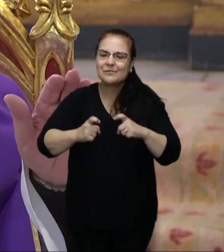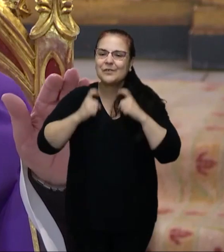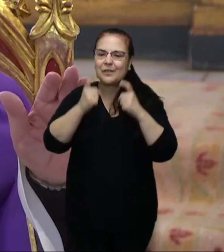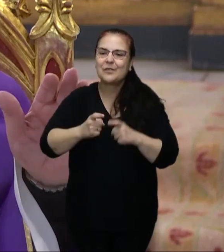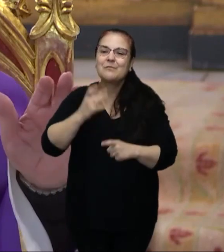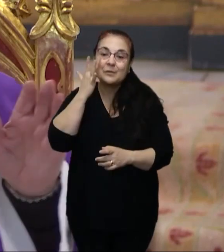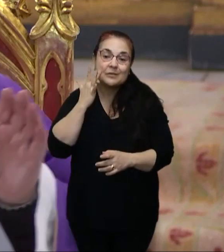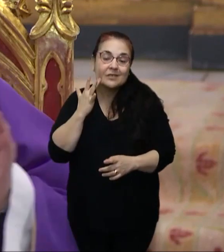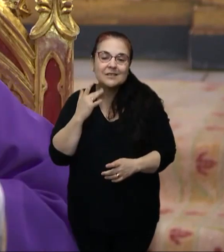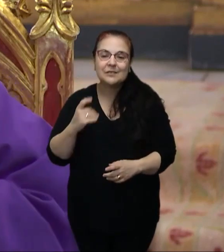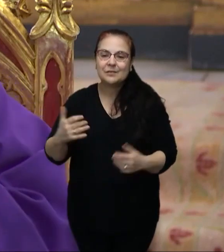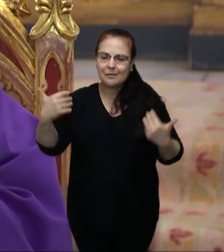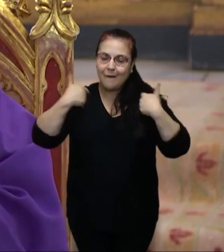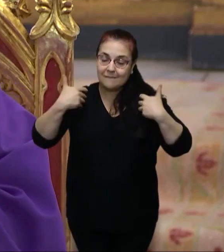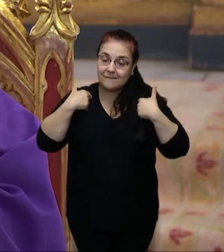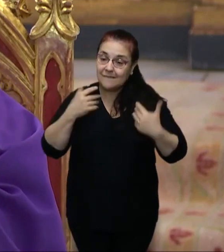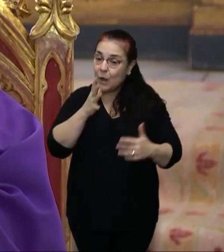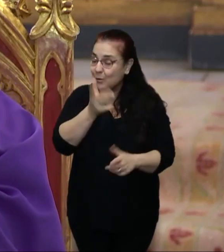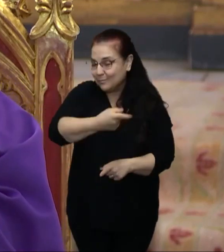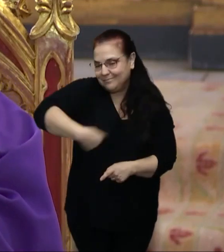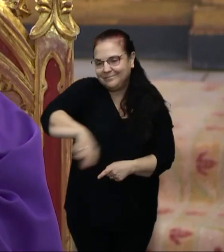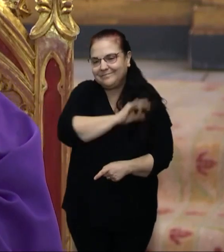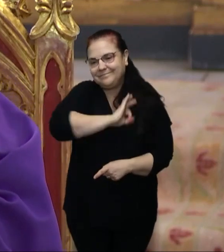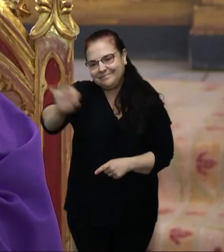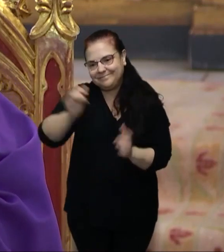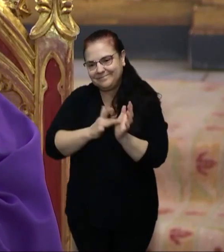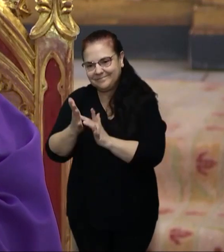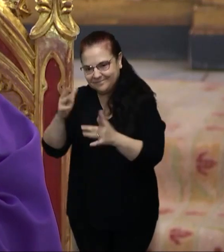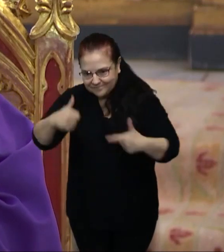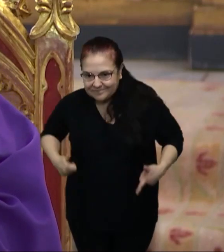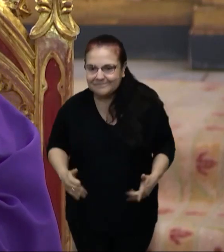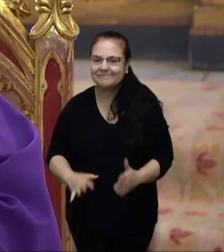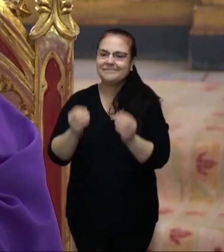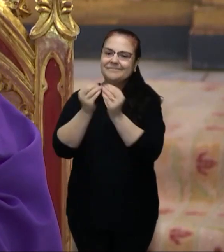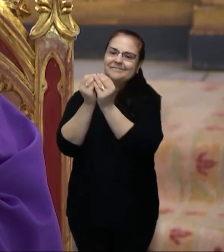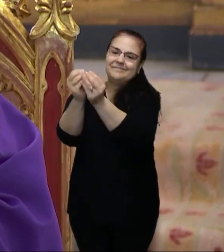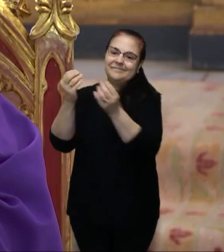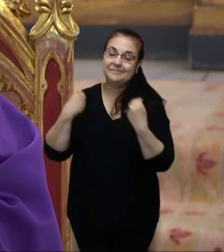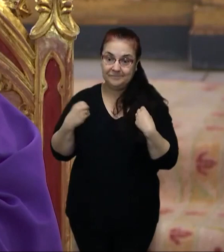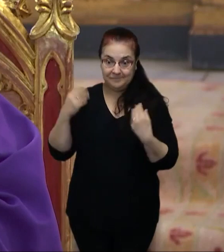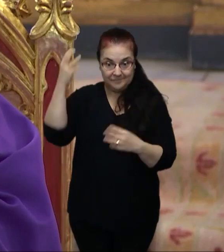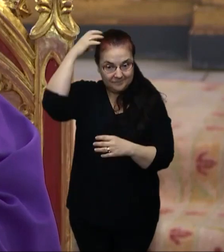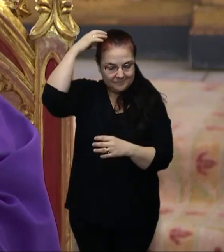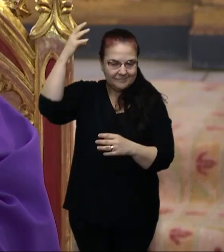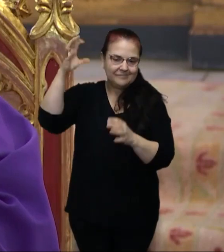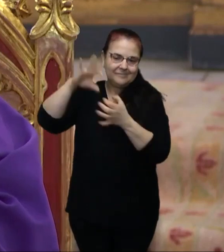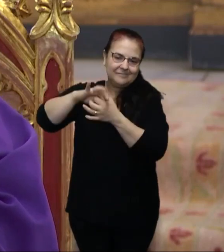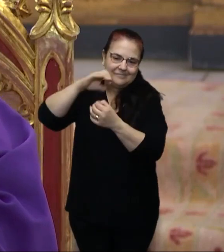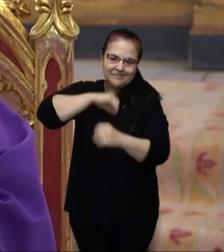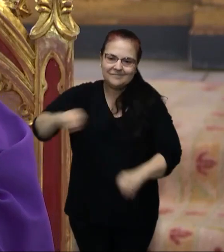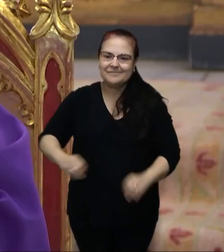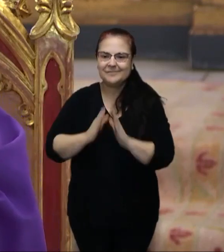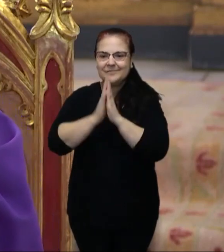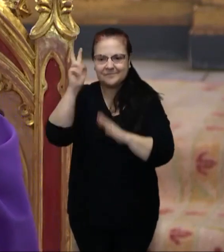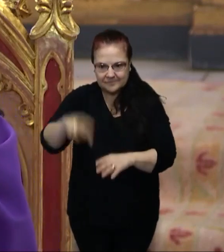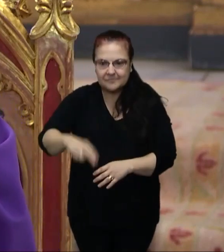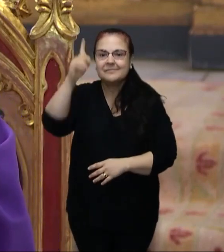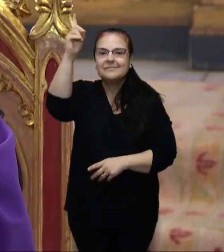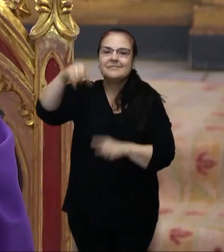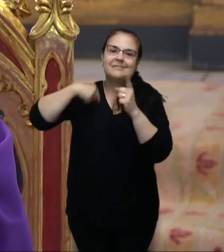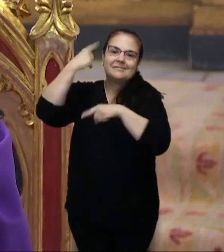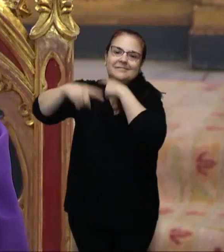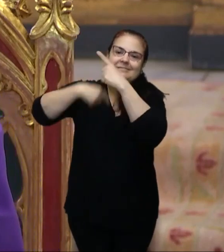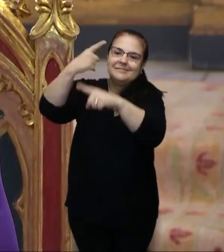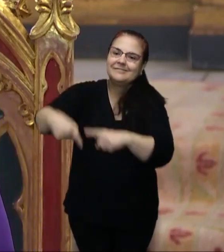penitencia, por nuestro Señor Jesucristo, tu Hijo, que contigo vive y reina en la unidad del Espíritu Santo y es Dios por